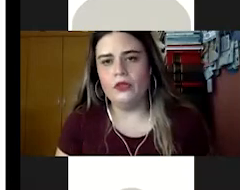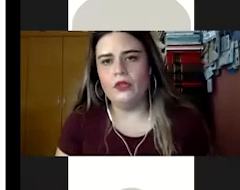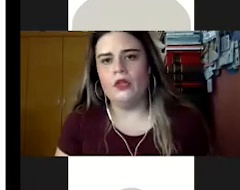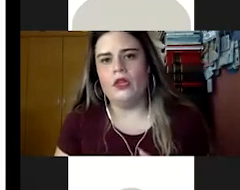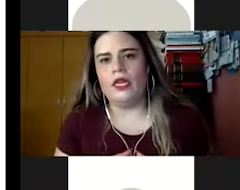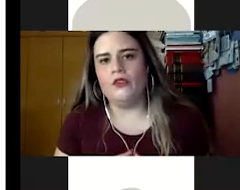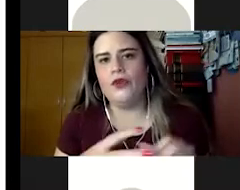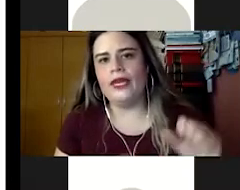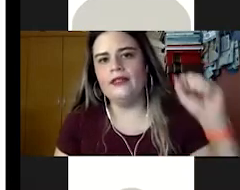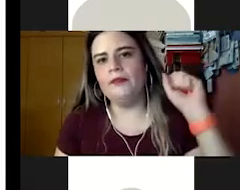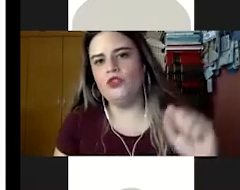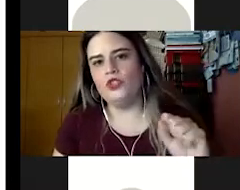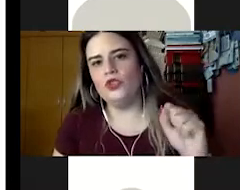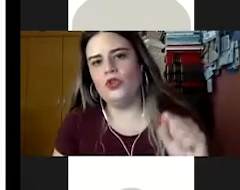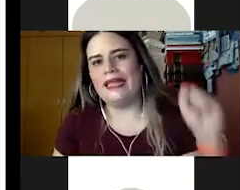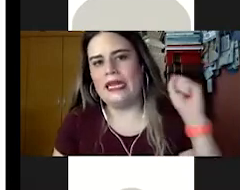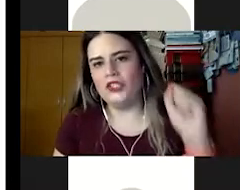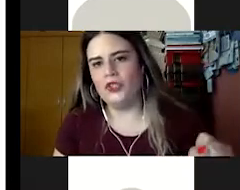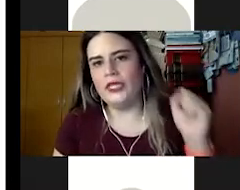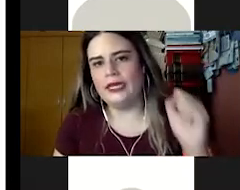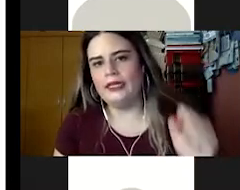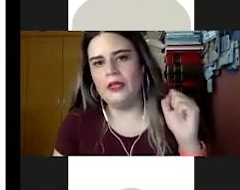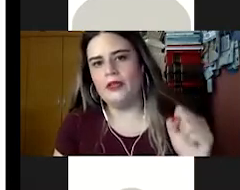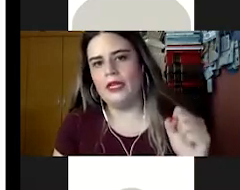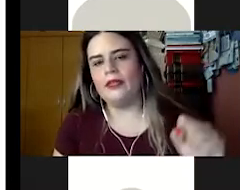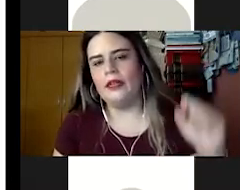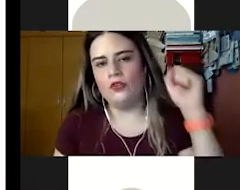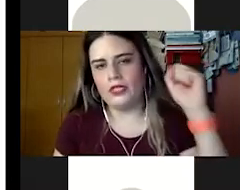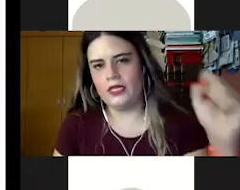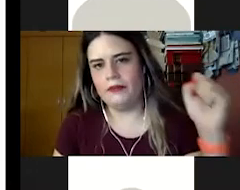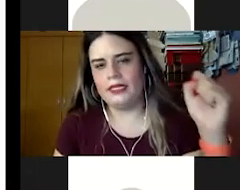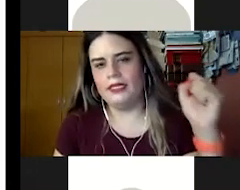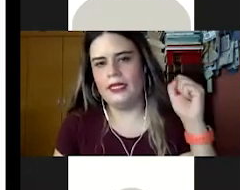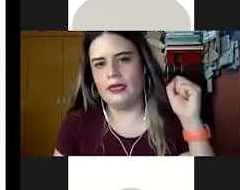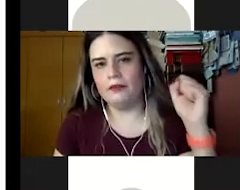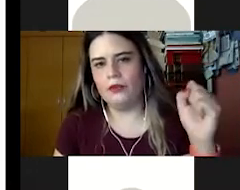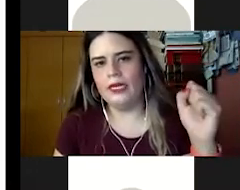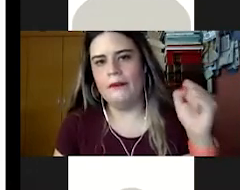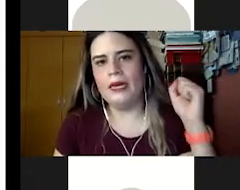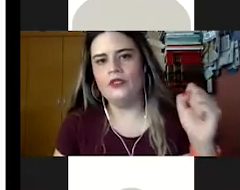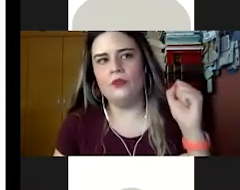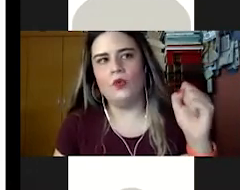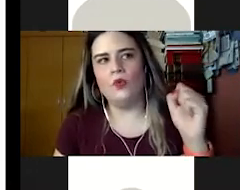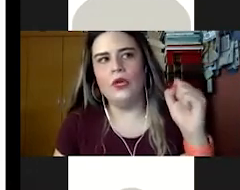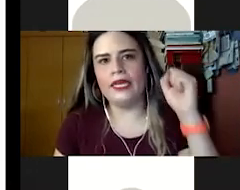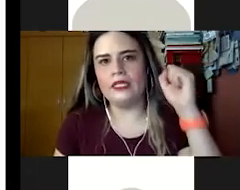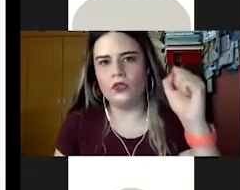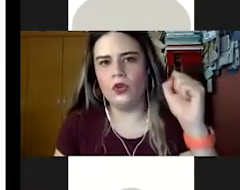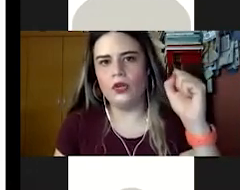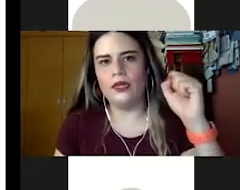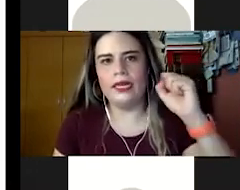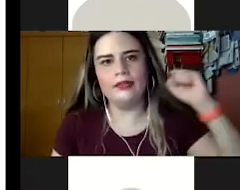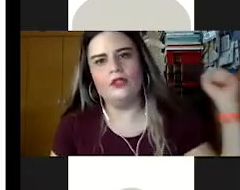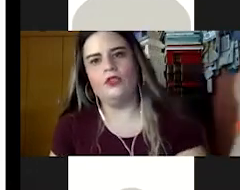bueno, fue que se posicionó la dirección de Agenda 2030 en la oficina de presidencia de la República más como un